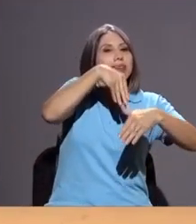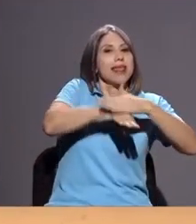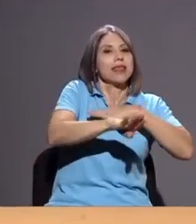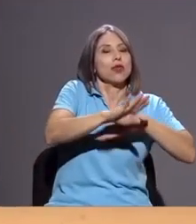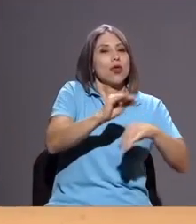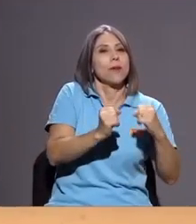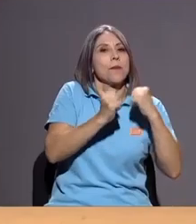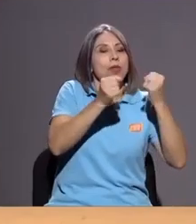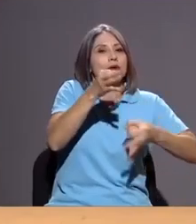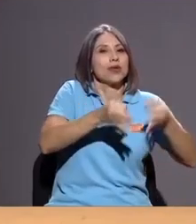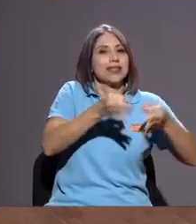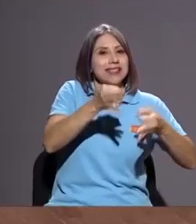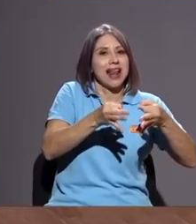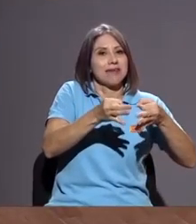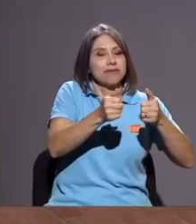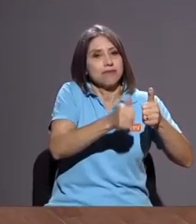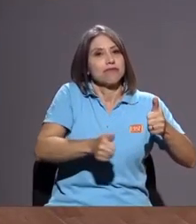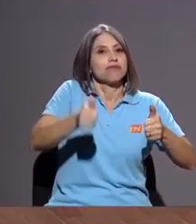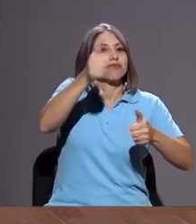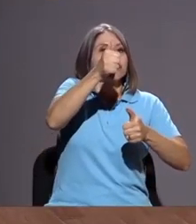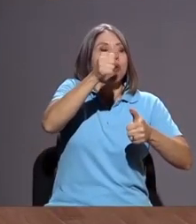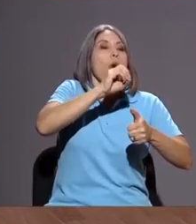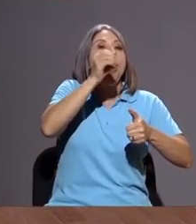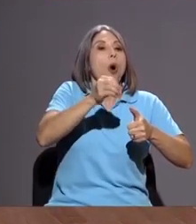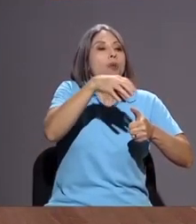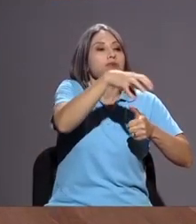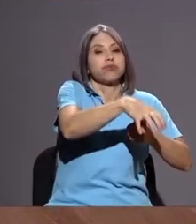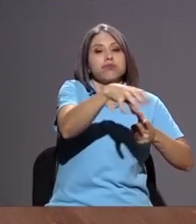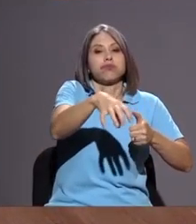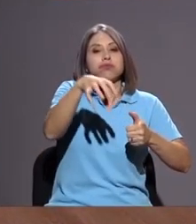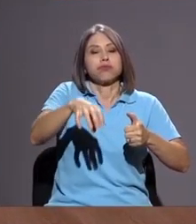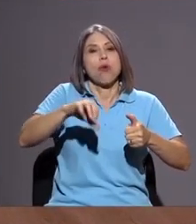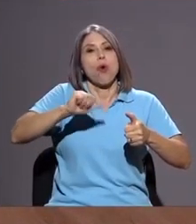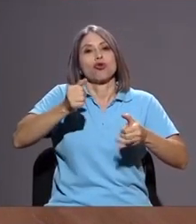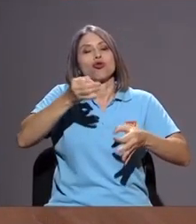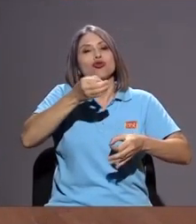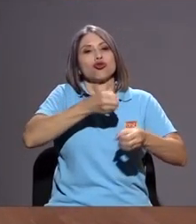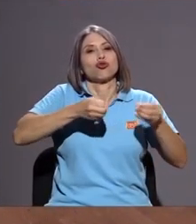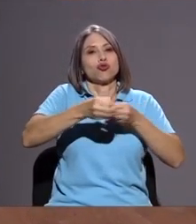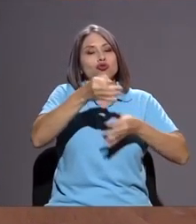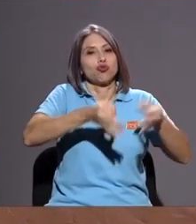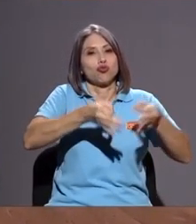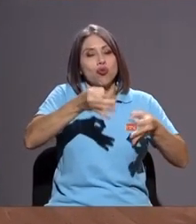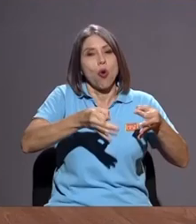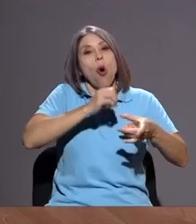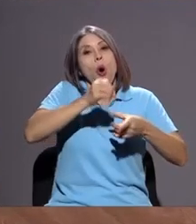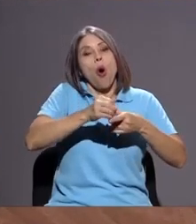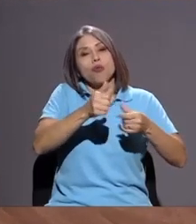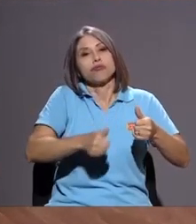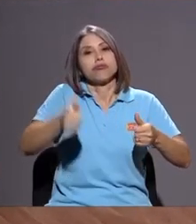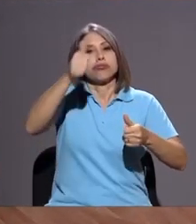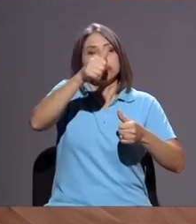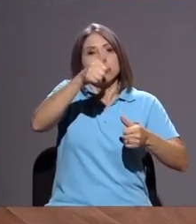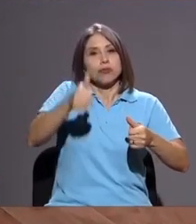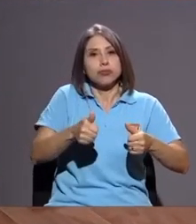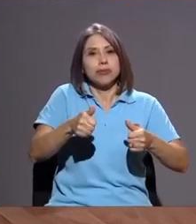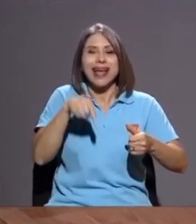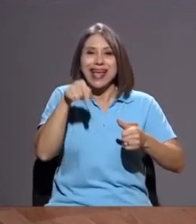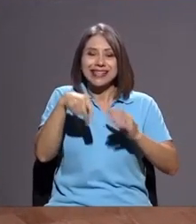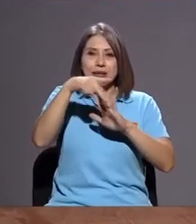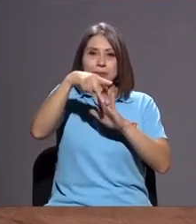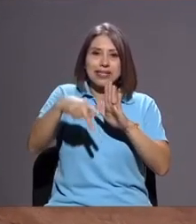la cúpula judicial o bien de otros tribunales, ya sean de superior rango. Y este es uno de los principios